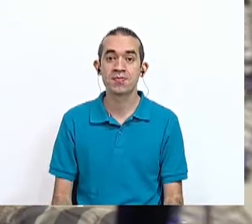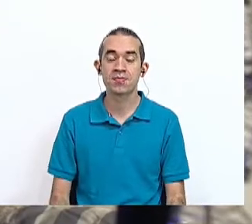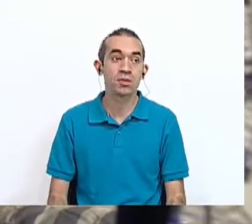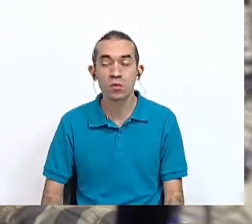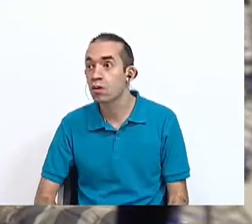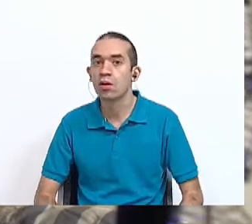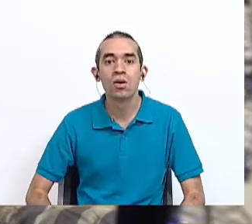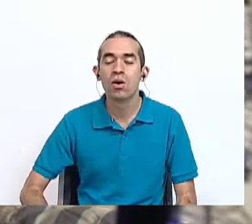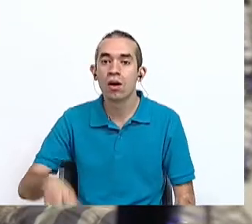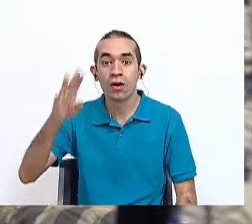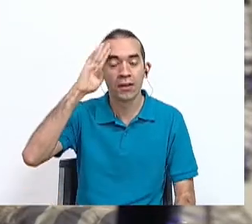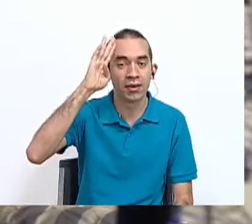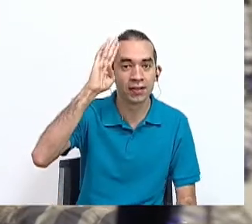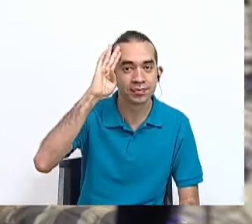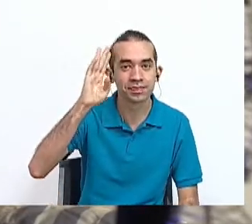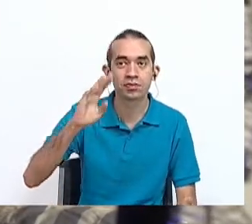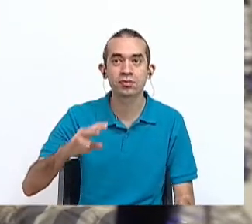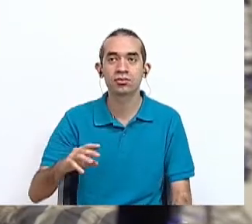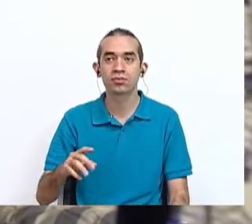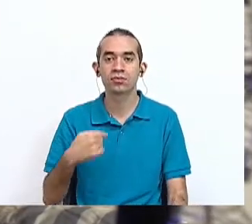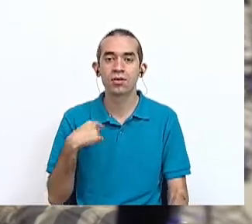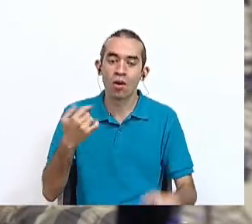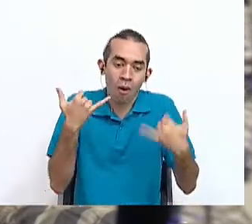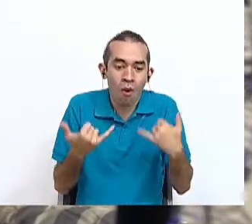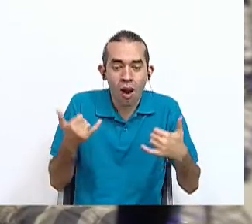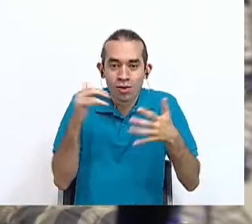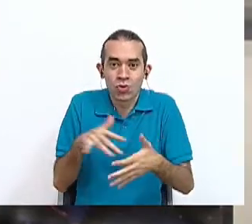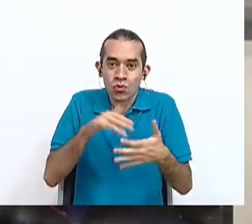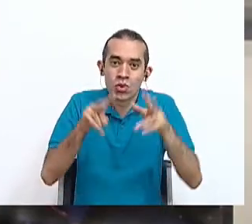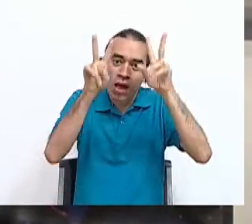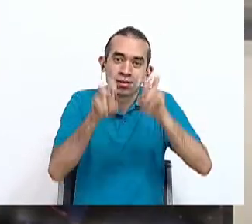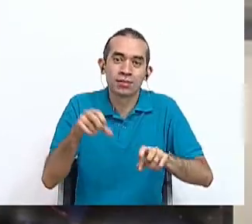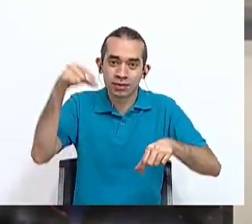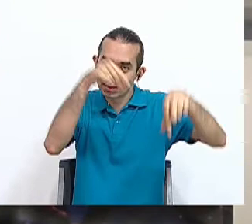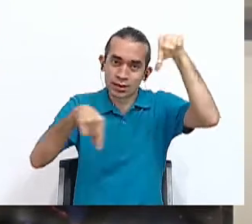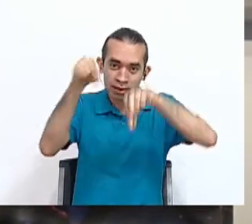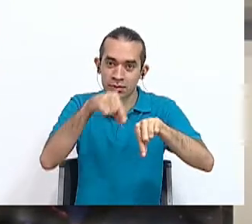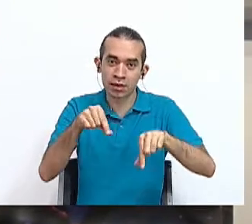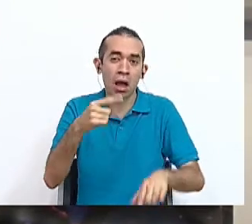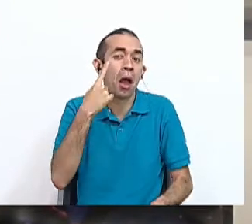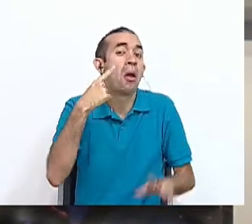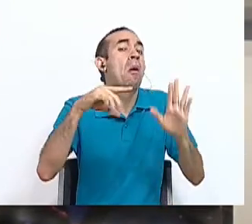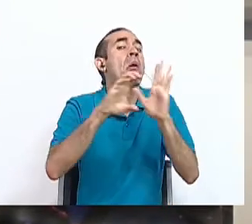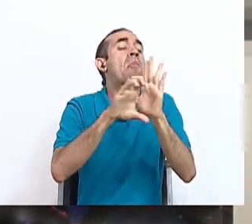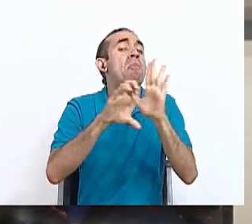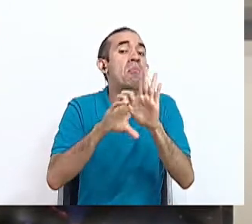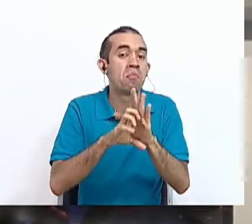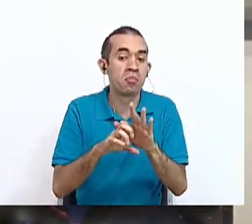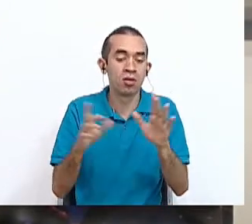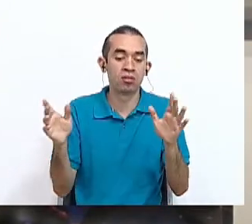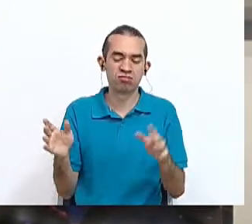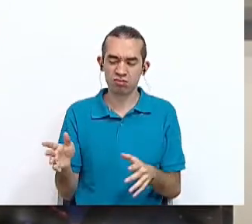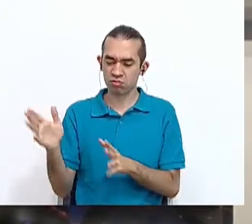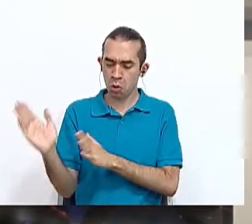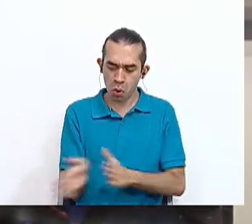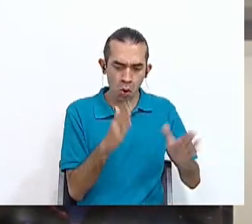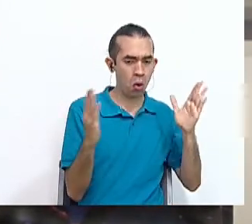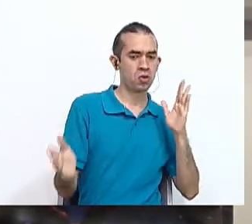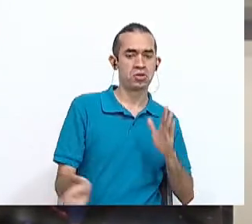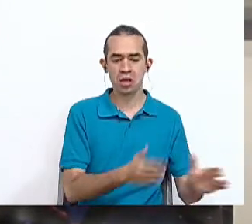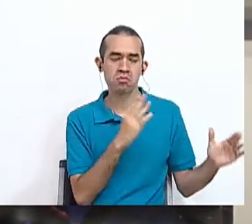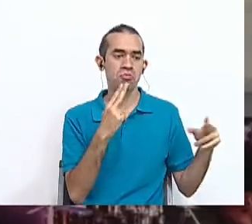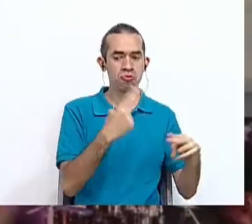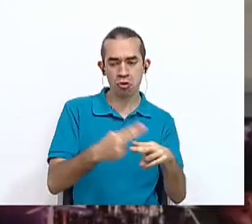Uy, hola gente. Me agarraron estudiando para mi examen de química. Imagínense que no ordenáramos las cosas, ni le pusiéramos nombre